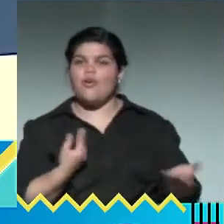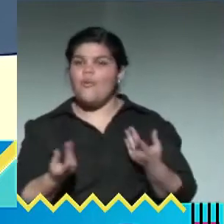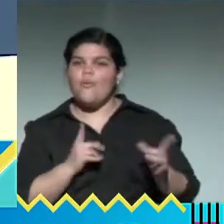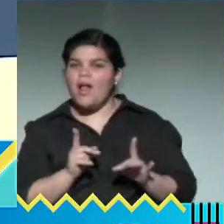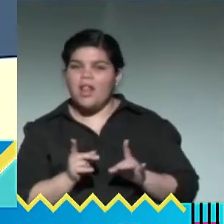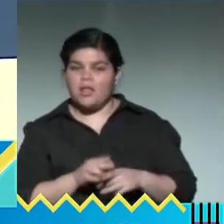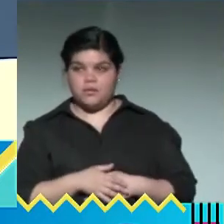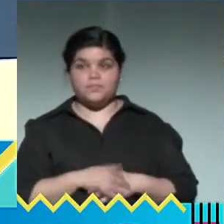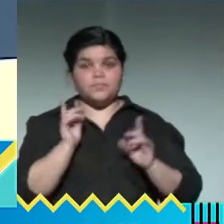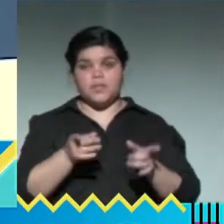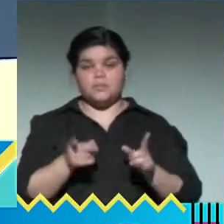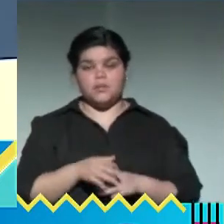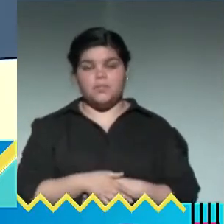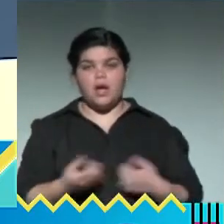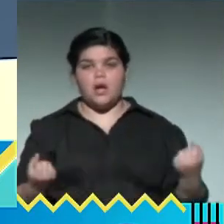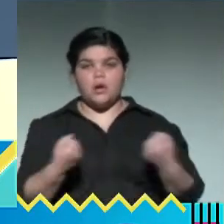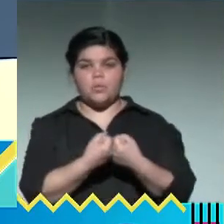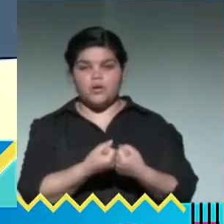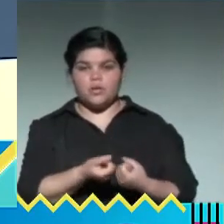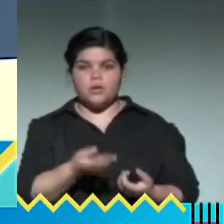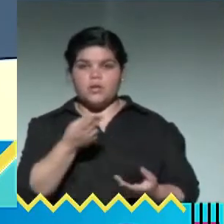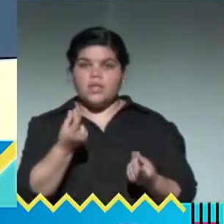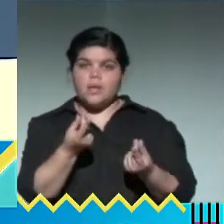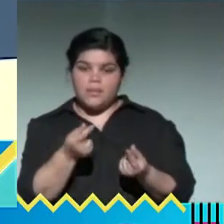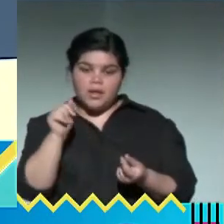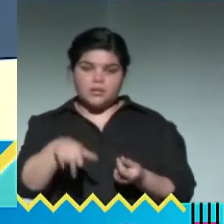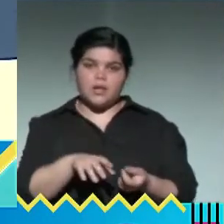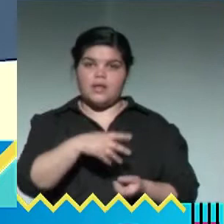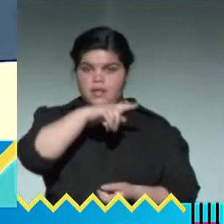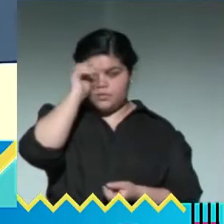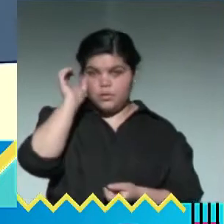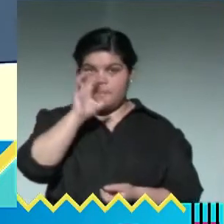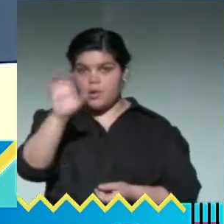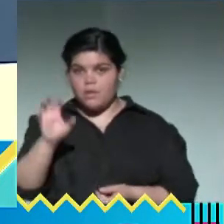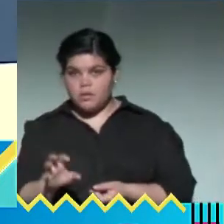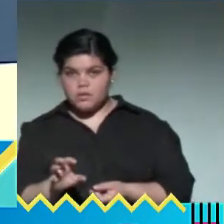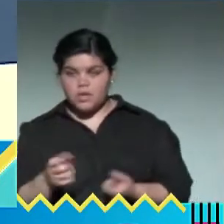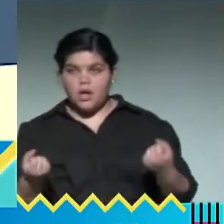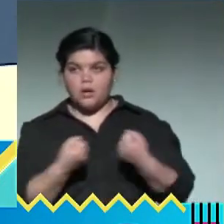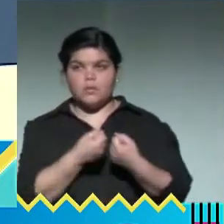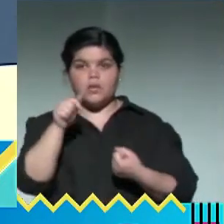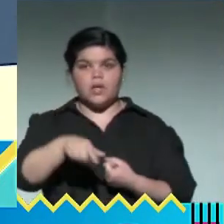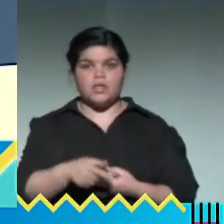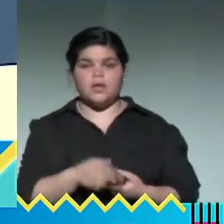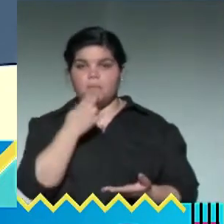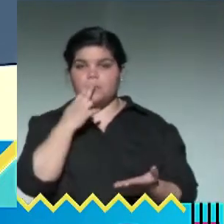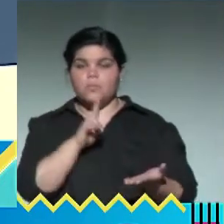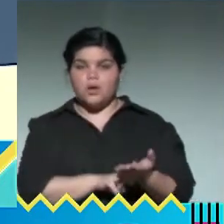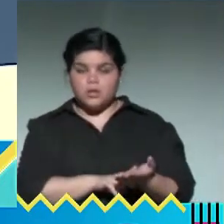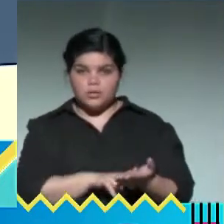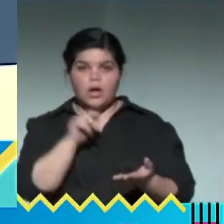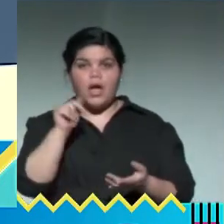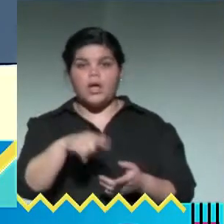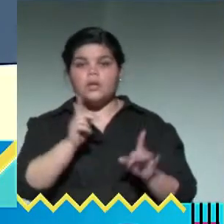tiene que ver con el pacto fiscal, el pacto que se firmó entre nación y provincia, fundamentalmente con el tema de ingresos brutos, donde las provincias